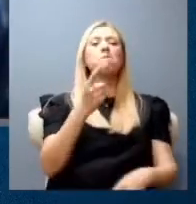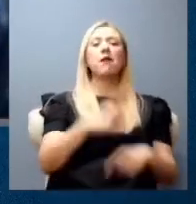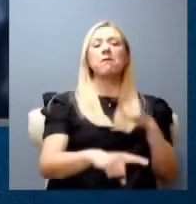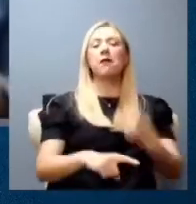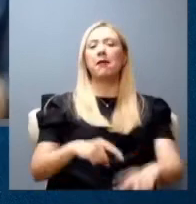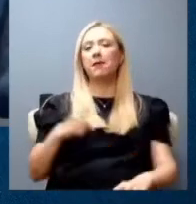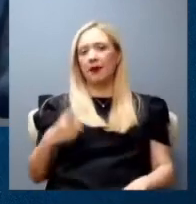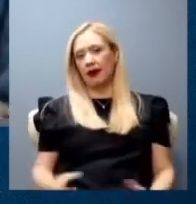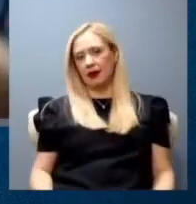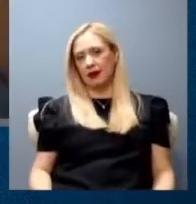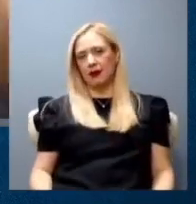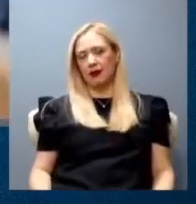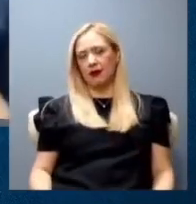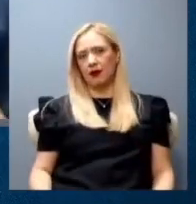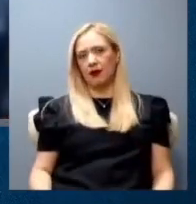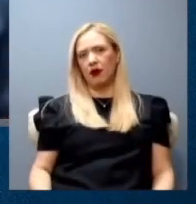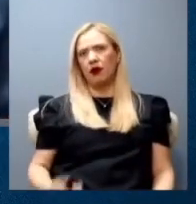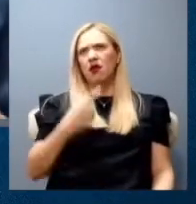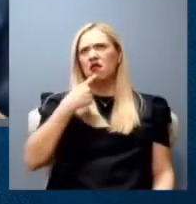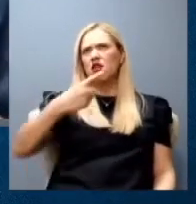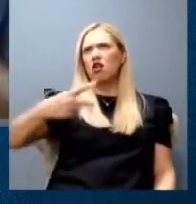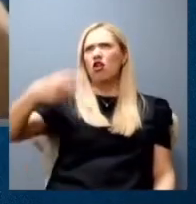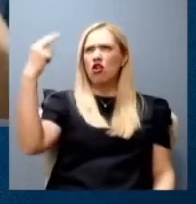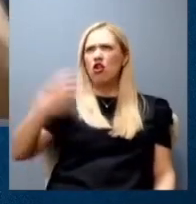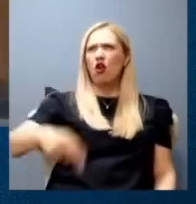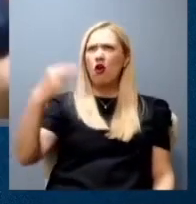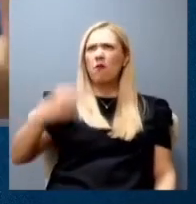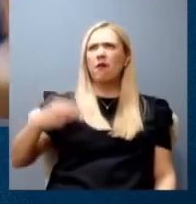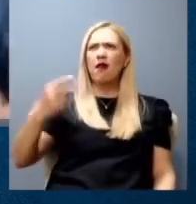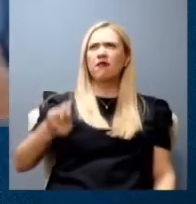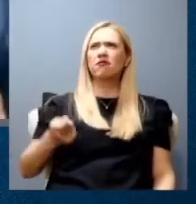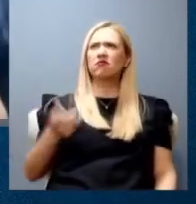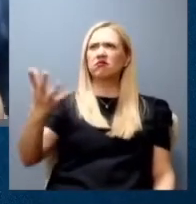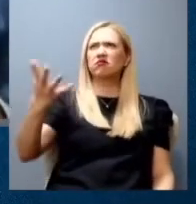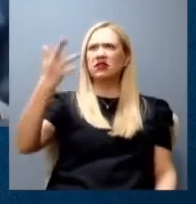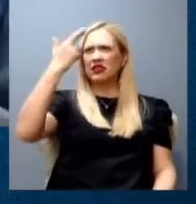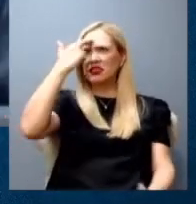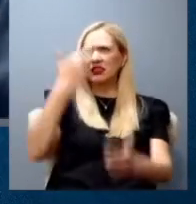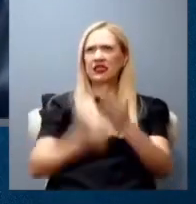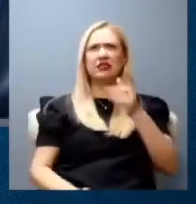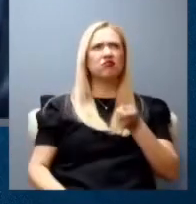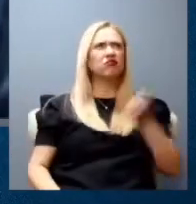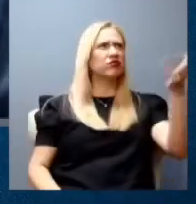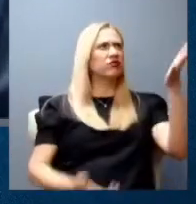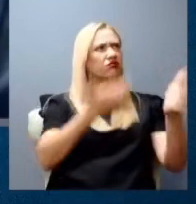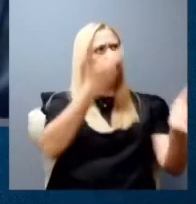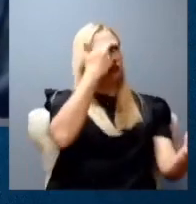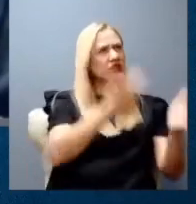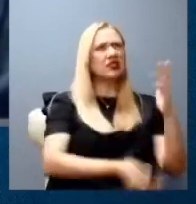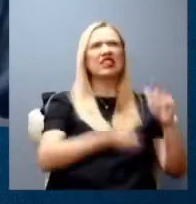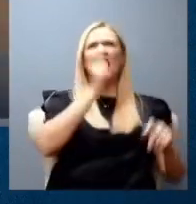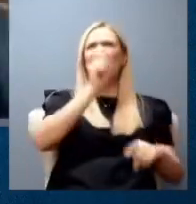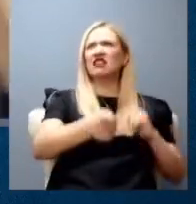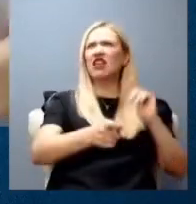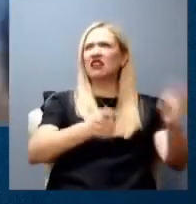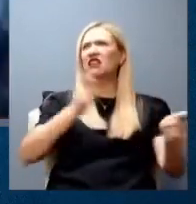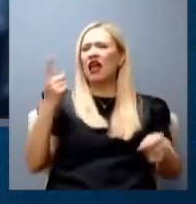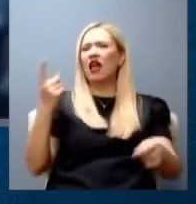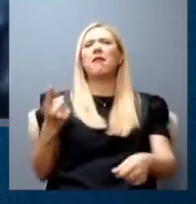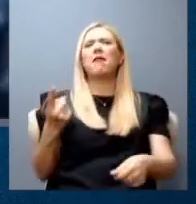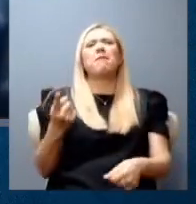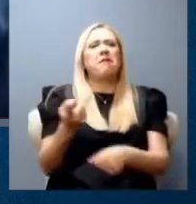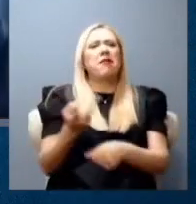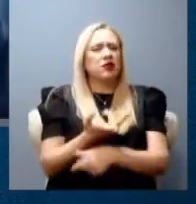necesario poder nombrar las faltas, poder decir qué fue lo que pasó. Hemos hablado de desapariciones forzadas, hemos hablado